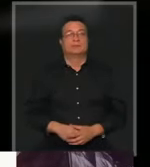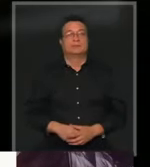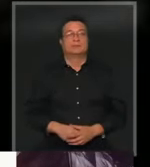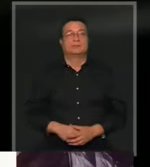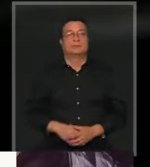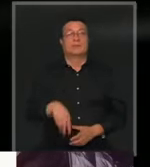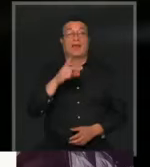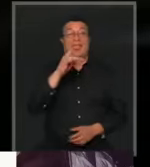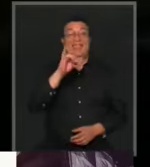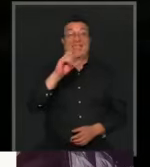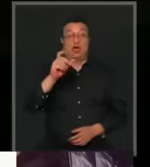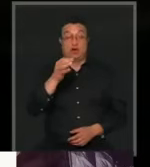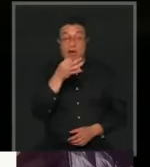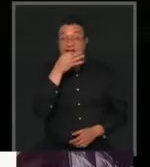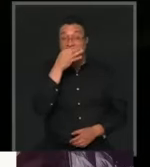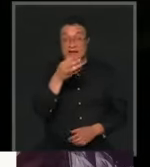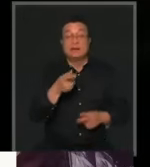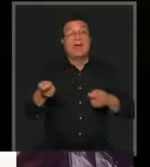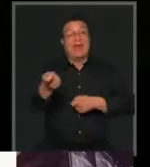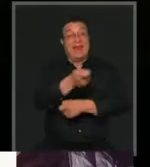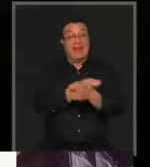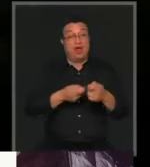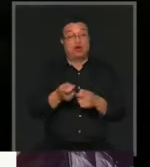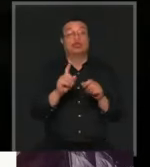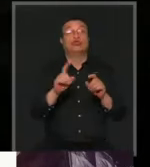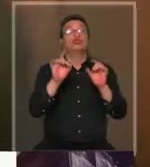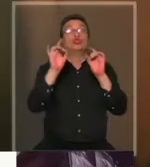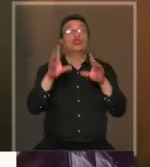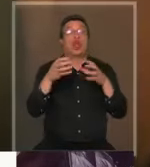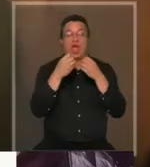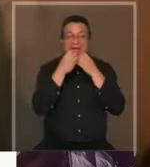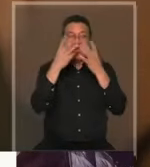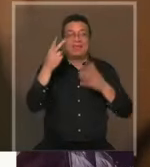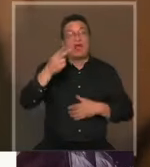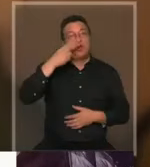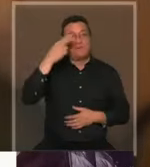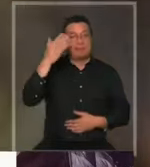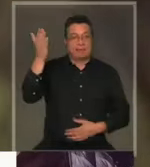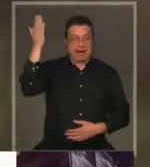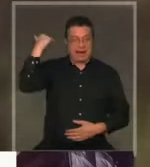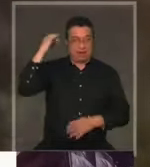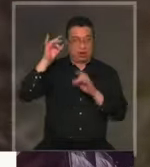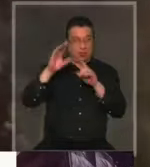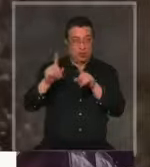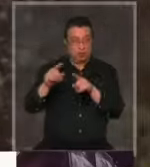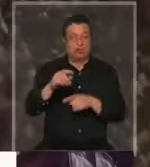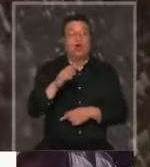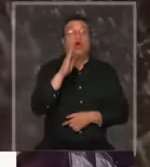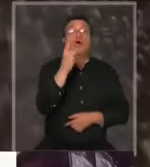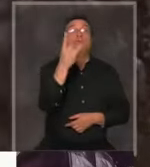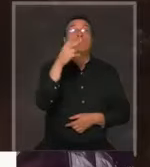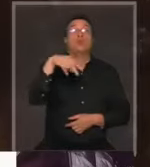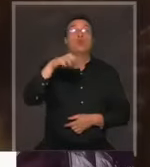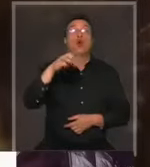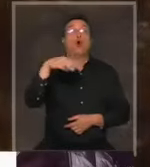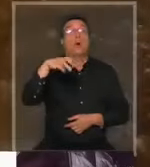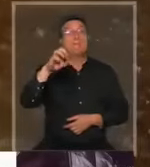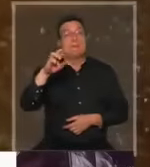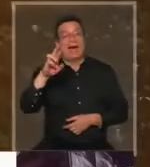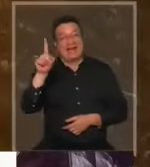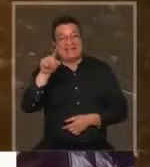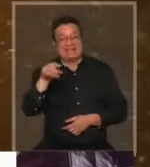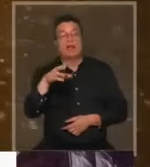Diego recuerda que el supuesto negocio no solo quedó en ese concierto de noviembre pasado. Bruno Mars, Quevedo, Dream Beach e incluso